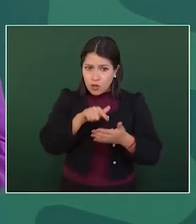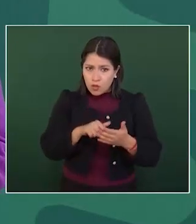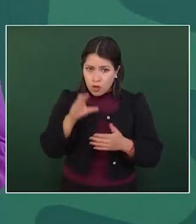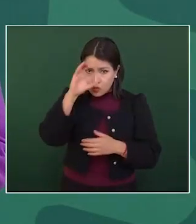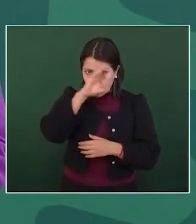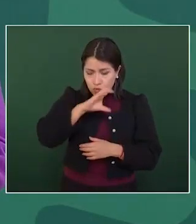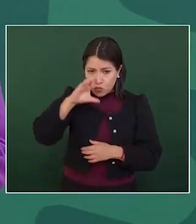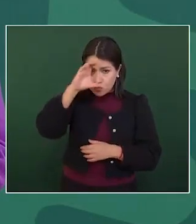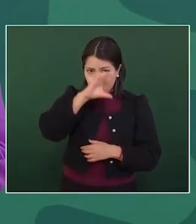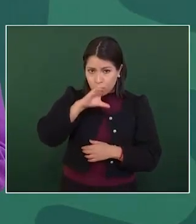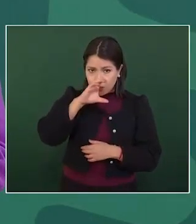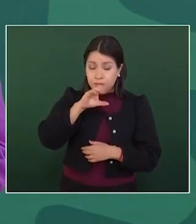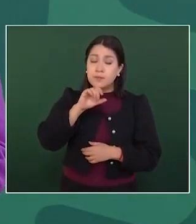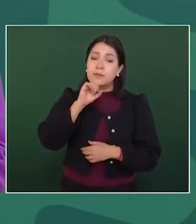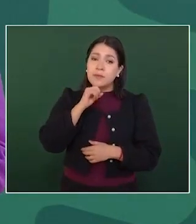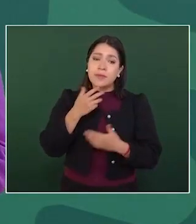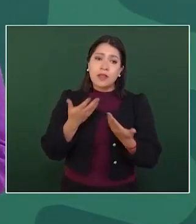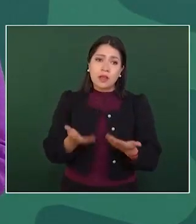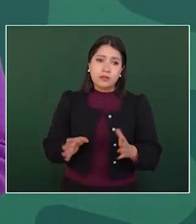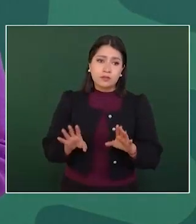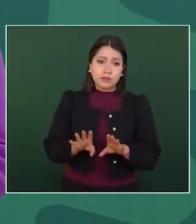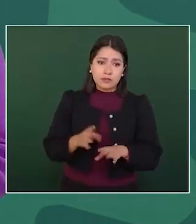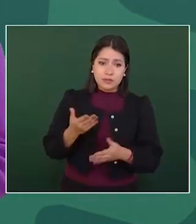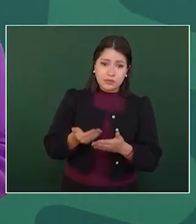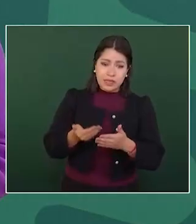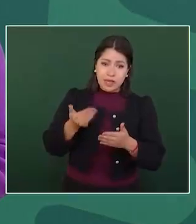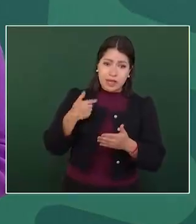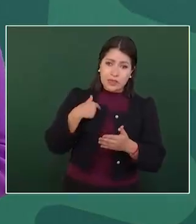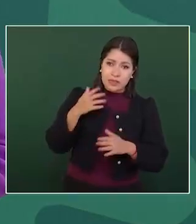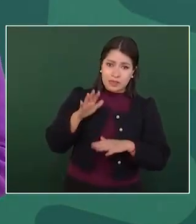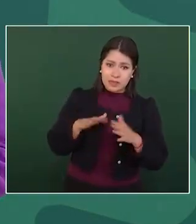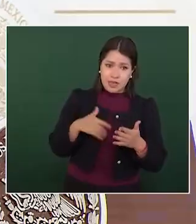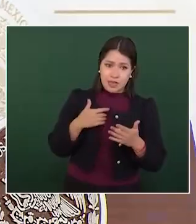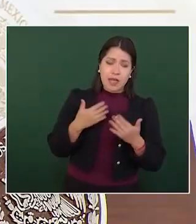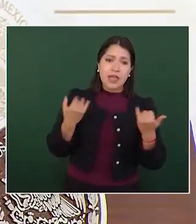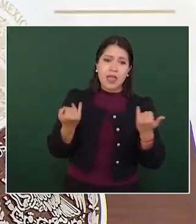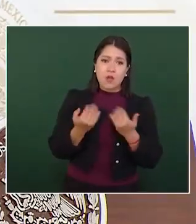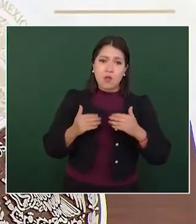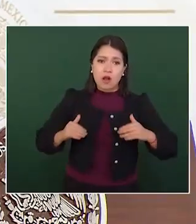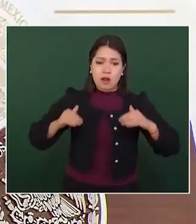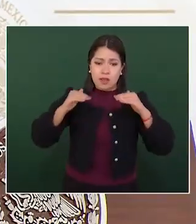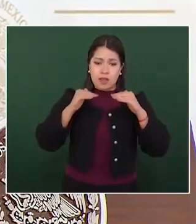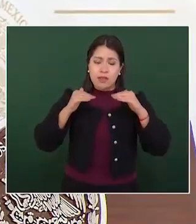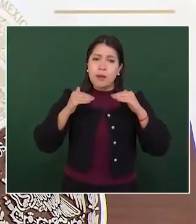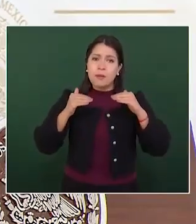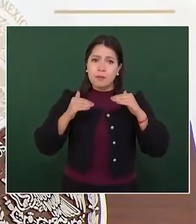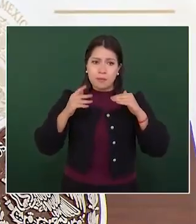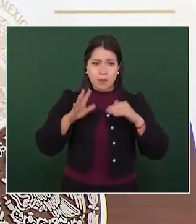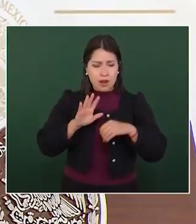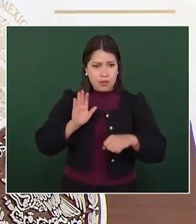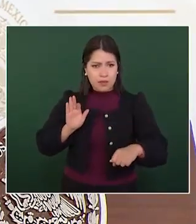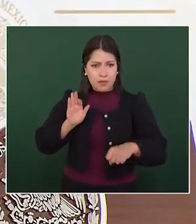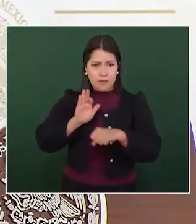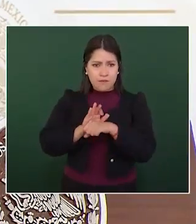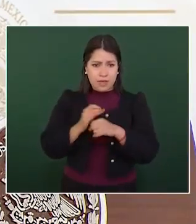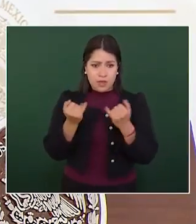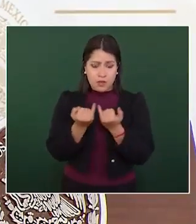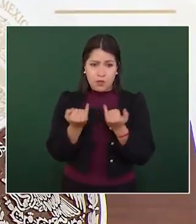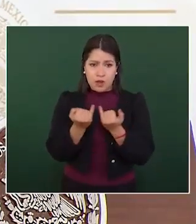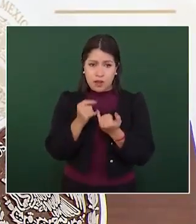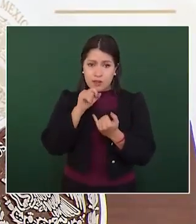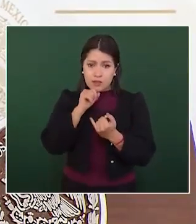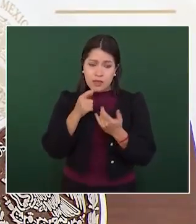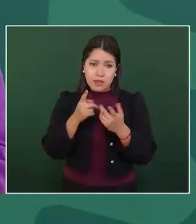han pasado a través de unas gafas violetas llamadas equitativa que aseguran la igualdad y la equidad en